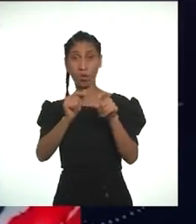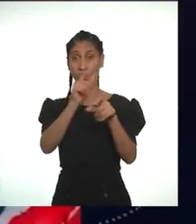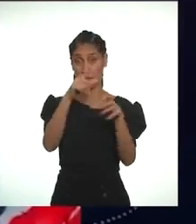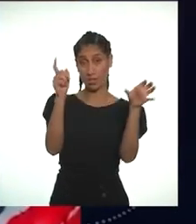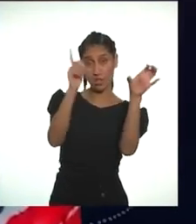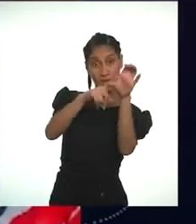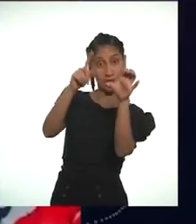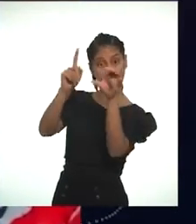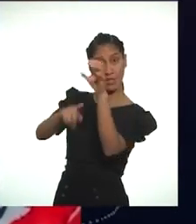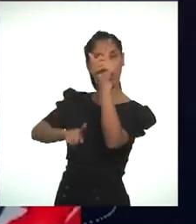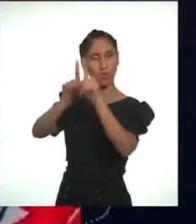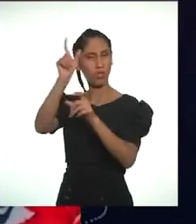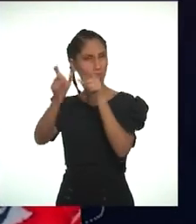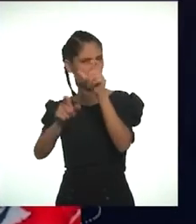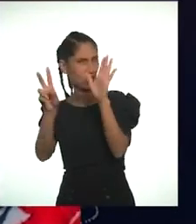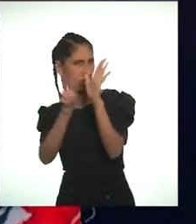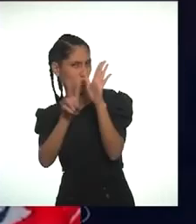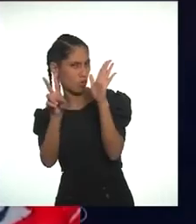voluntarios,